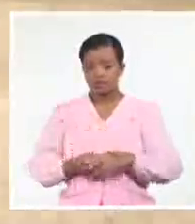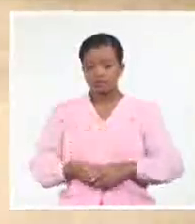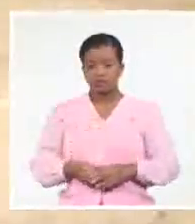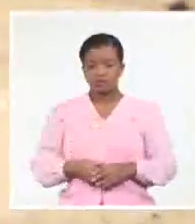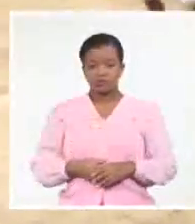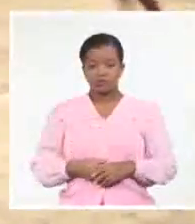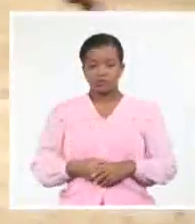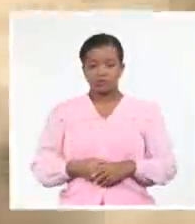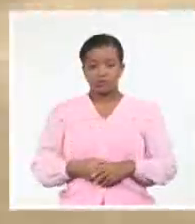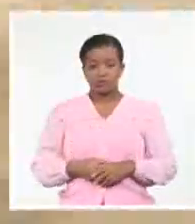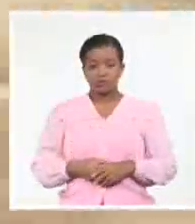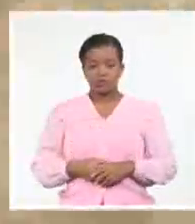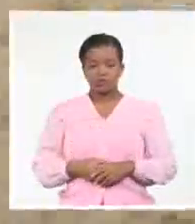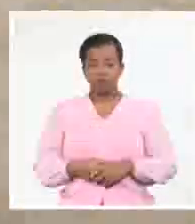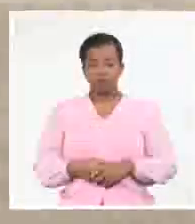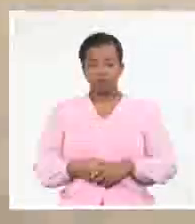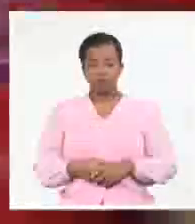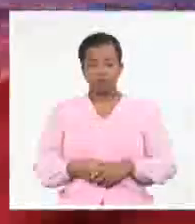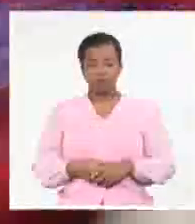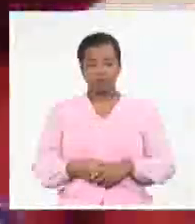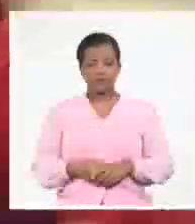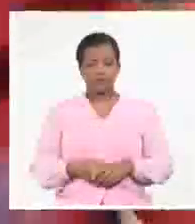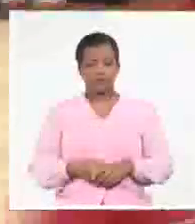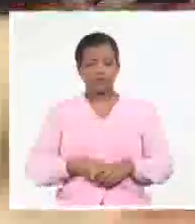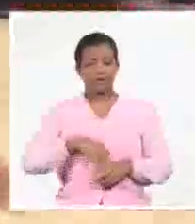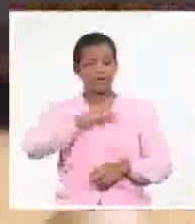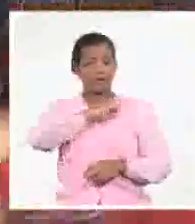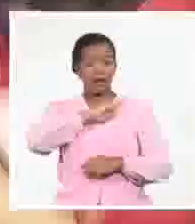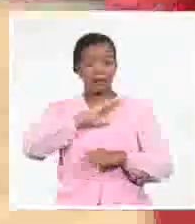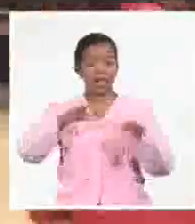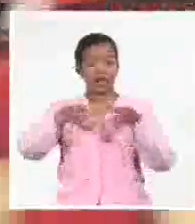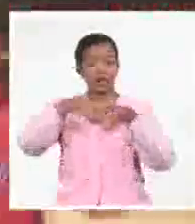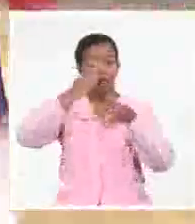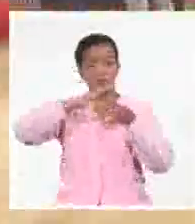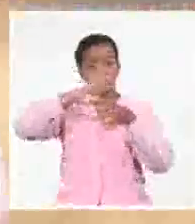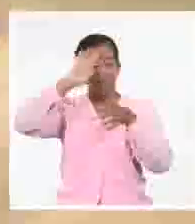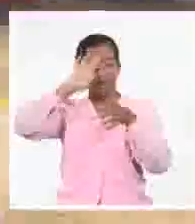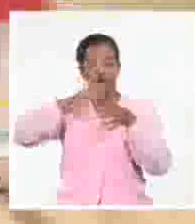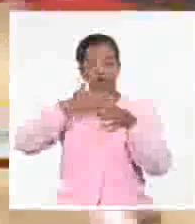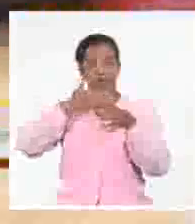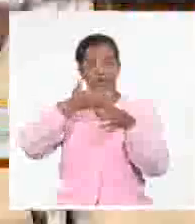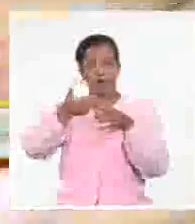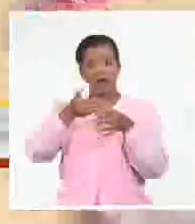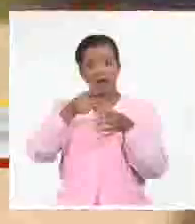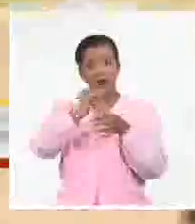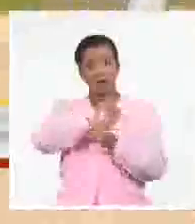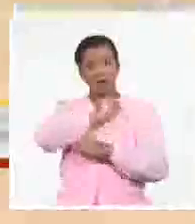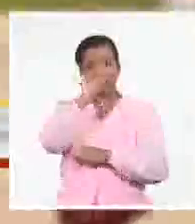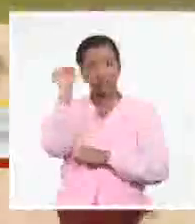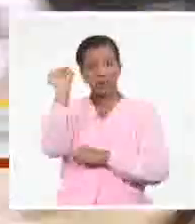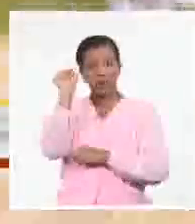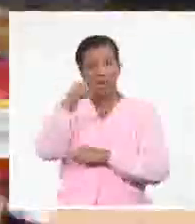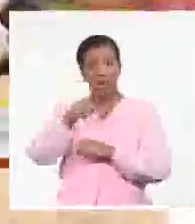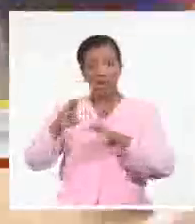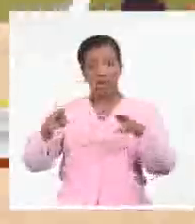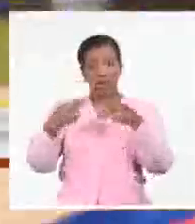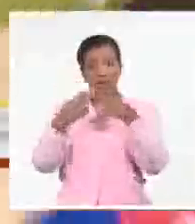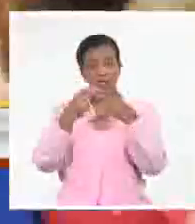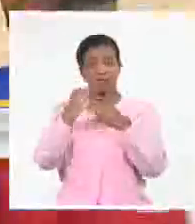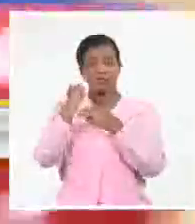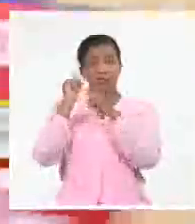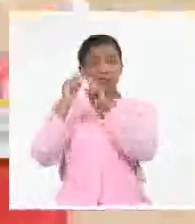Yesander Rodríguez, capitán de la selección cubana, se viste de grande y decide en el noveno con imparable al central. Gran victoria, estamos en la superronda entre los 6 mejores del